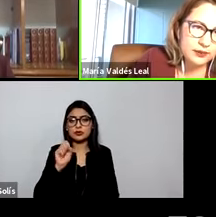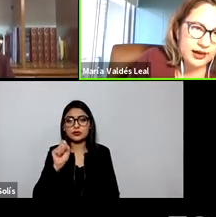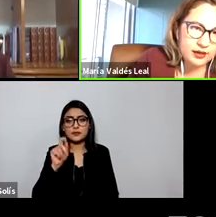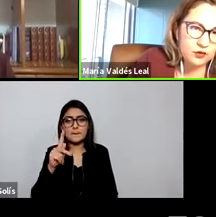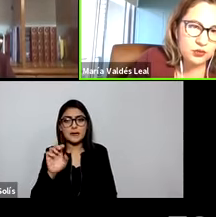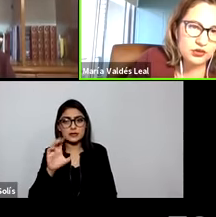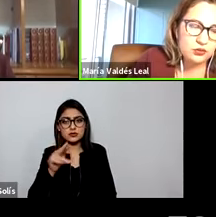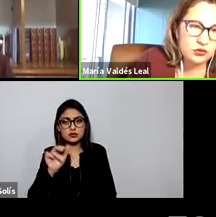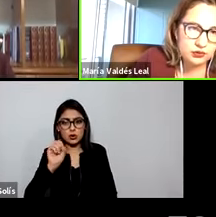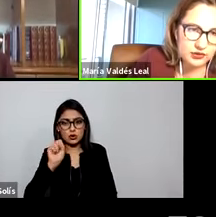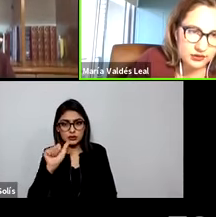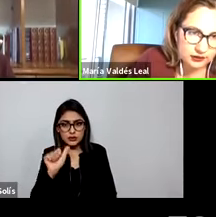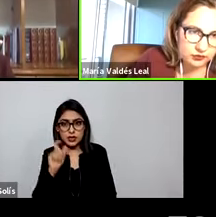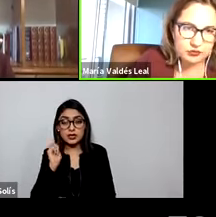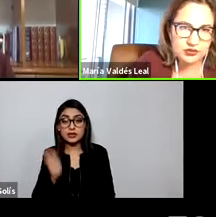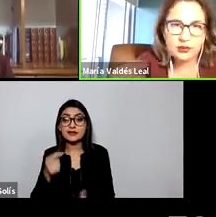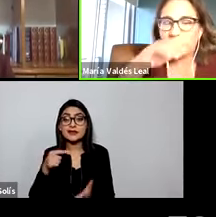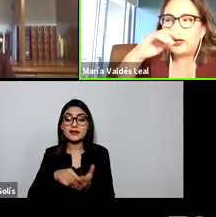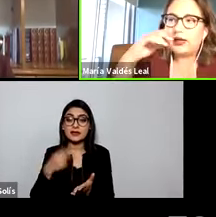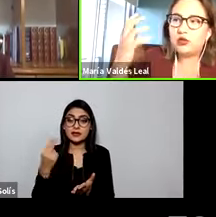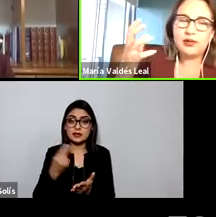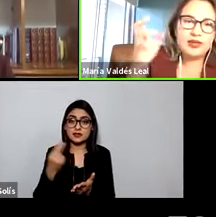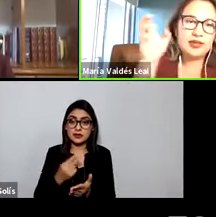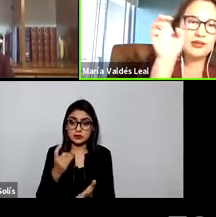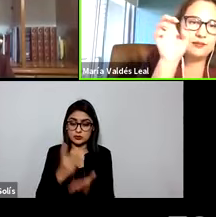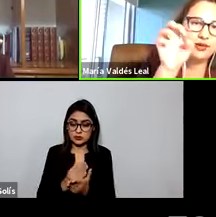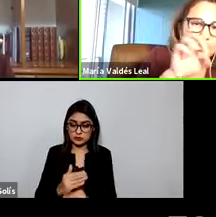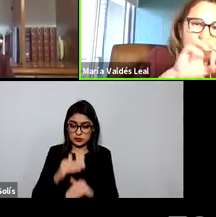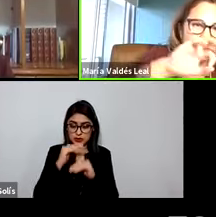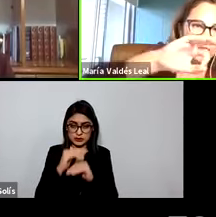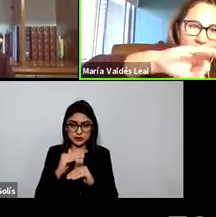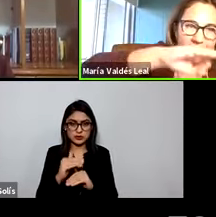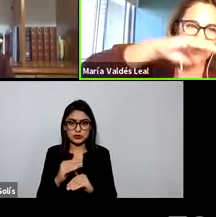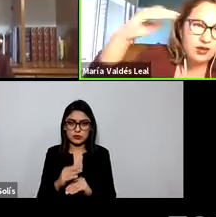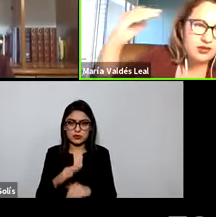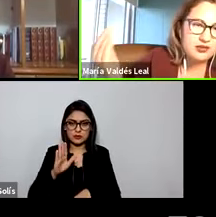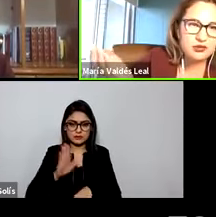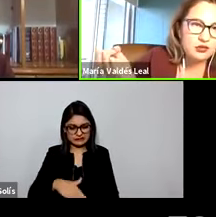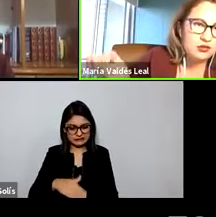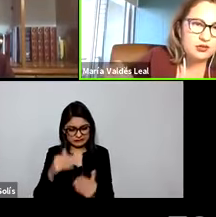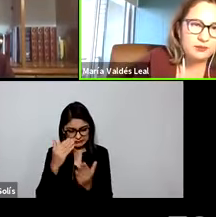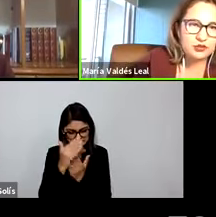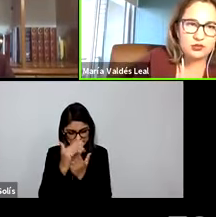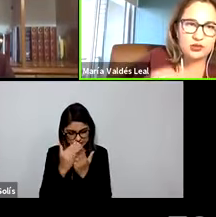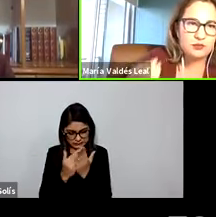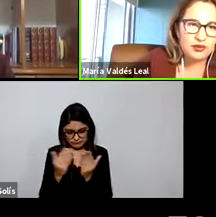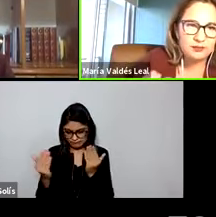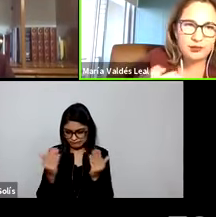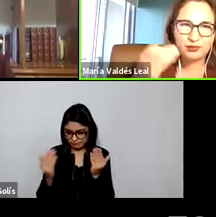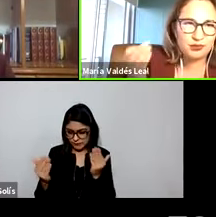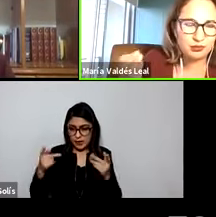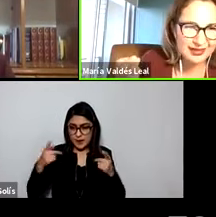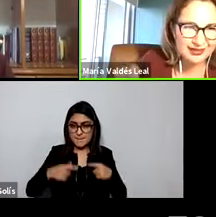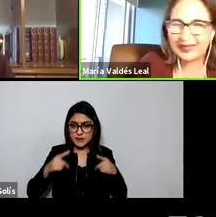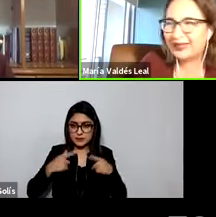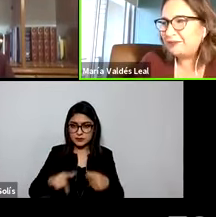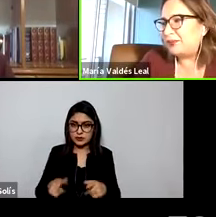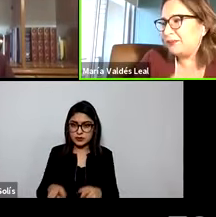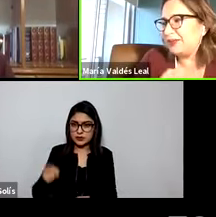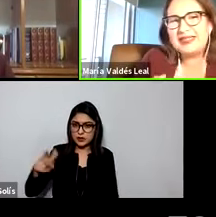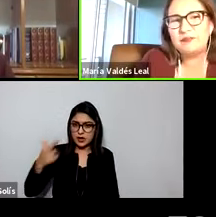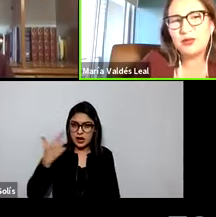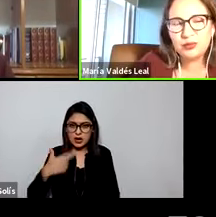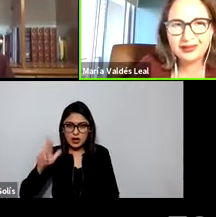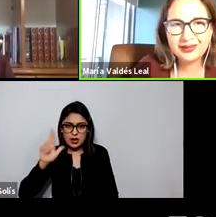tener que superar un escrutinio estricto. Esto es, una norma que se base que haga una distinción entre personas, por ejemplo, por su raza,